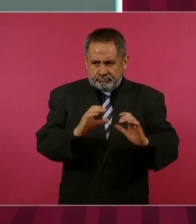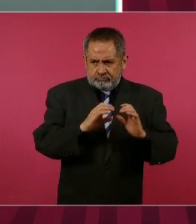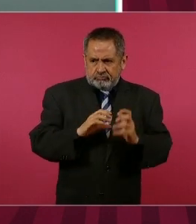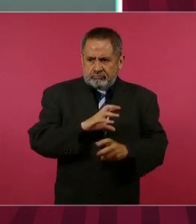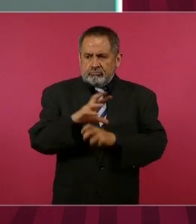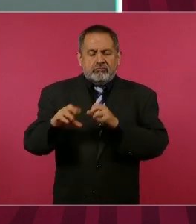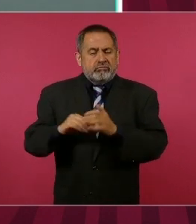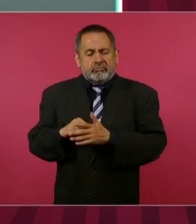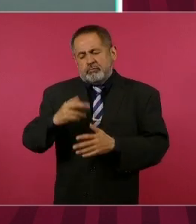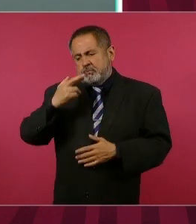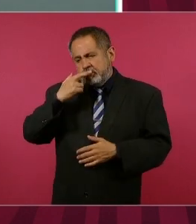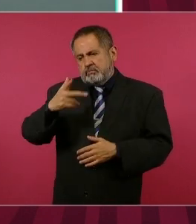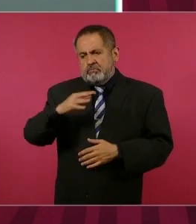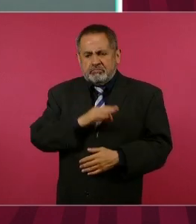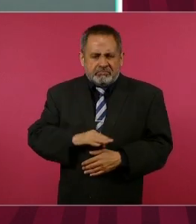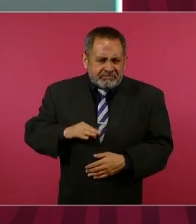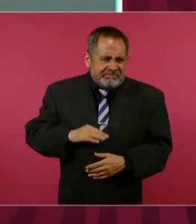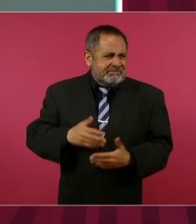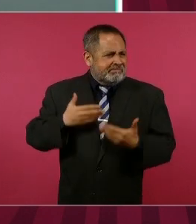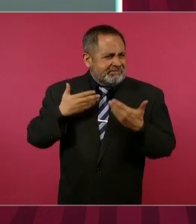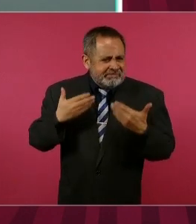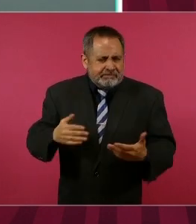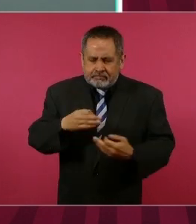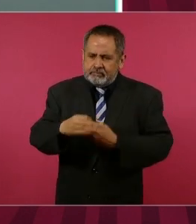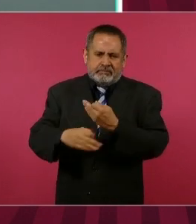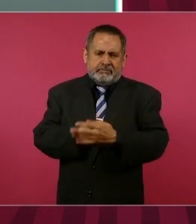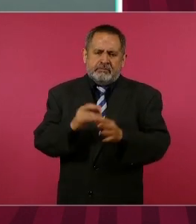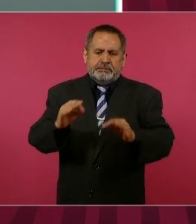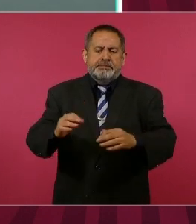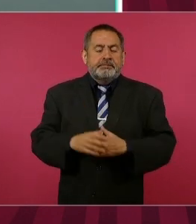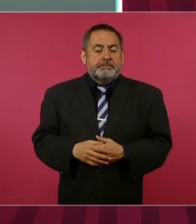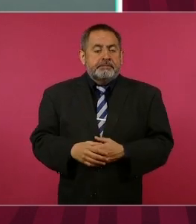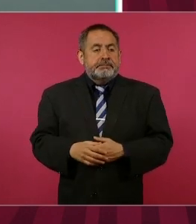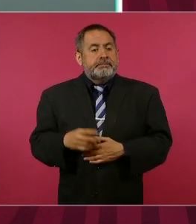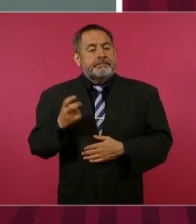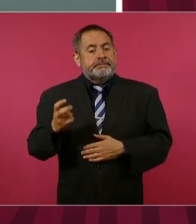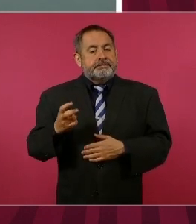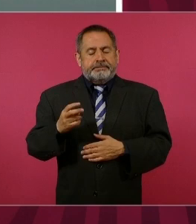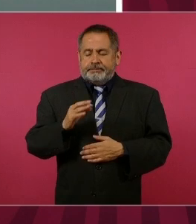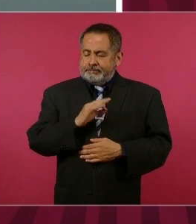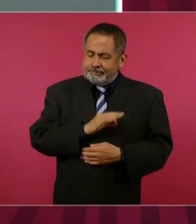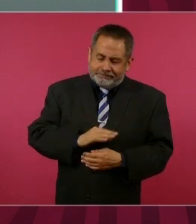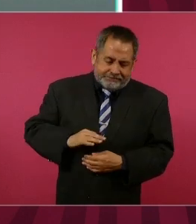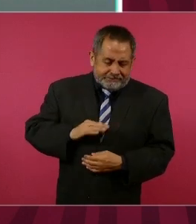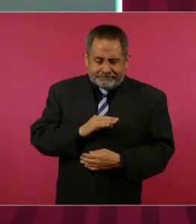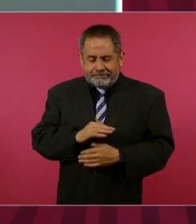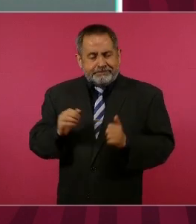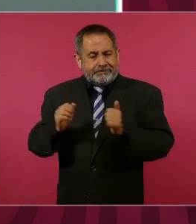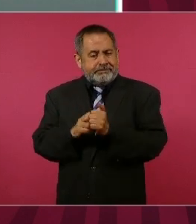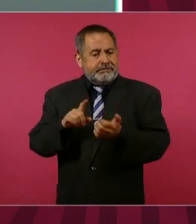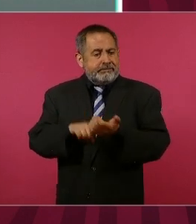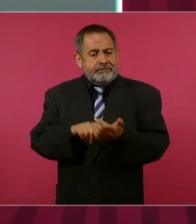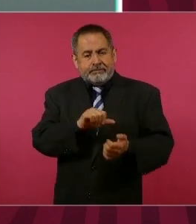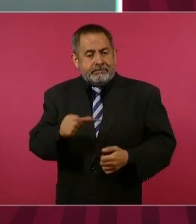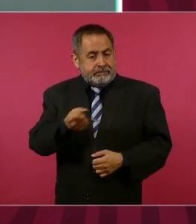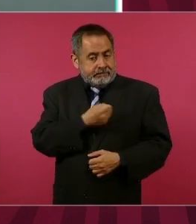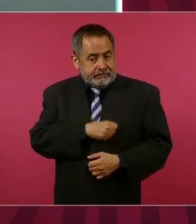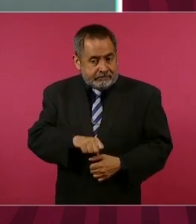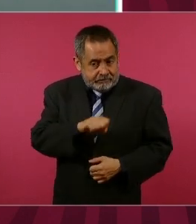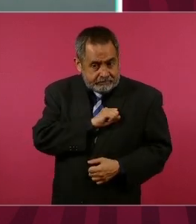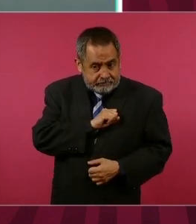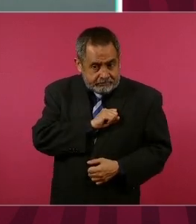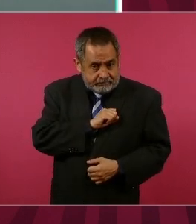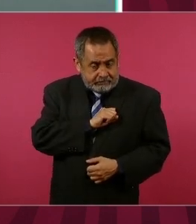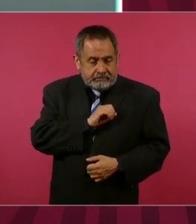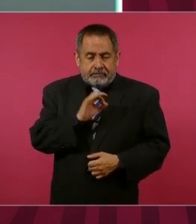más feliz y saludable para todos. La felicidad, al igual que la salud, no es algo que